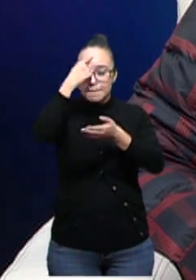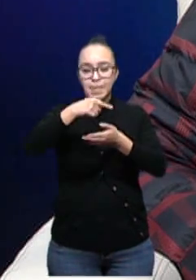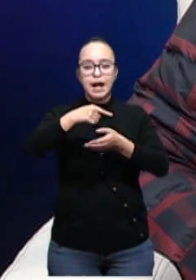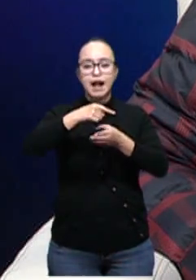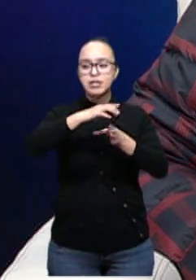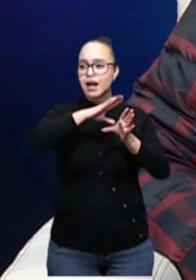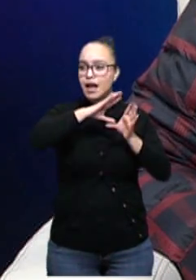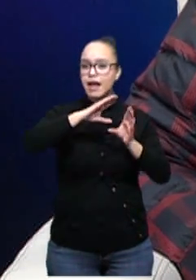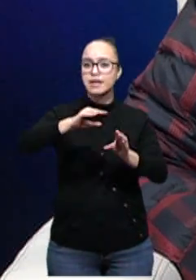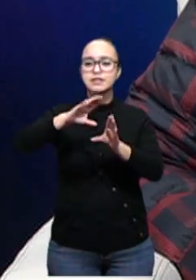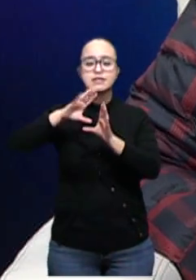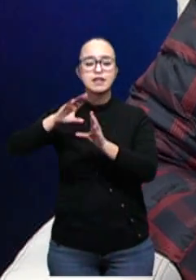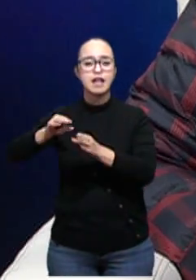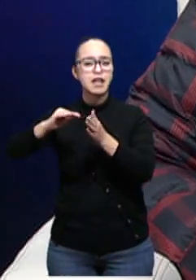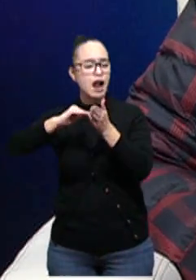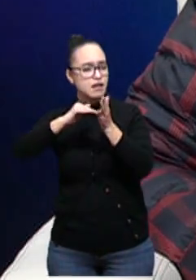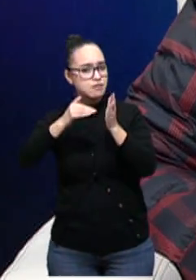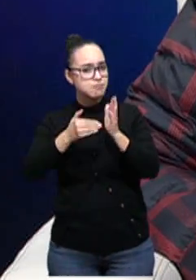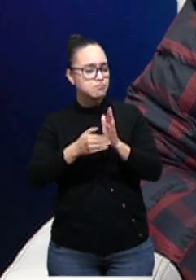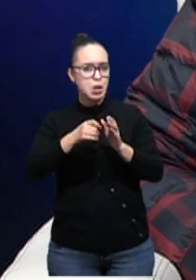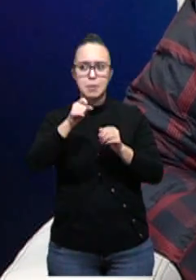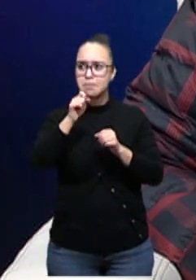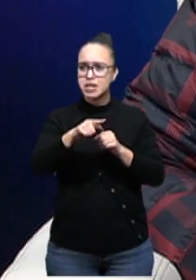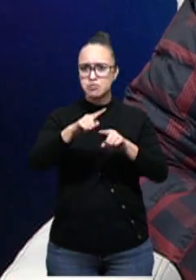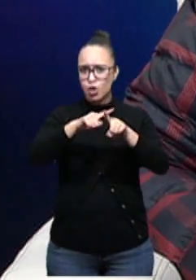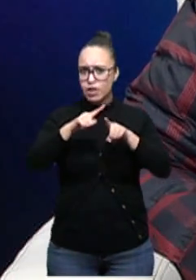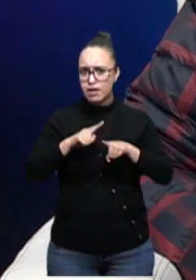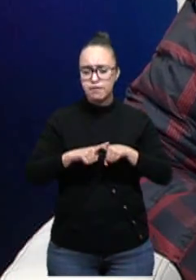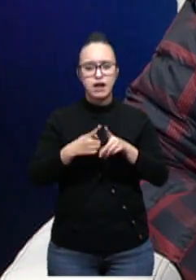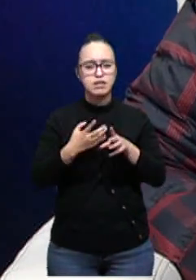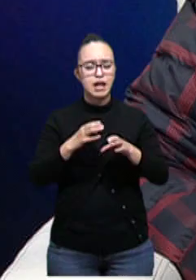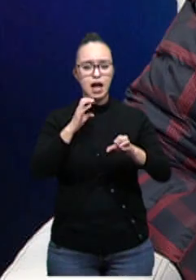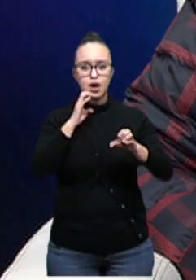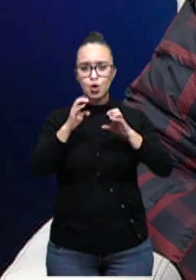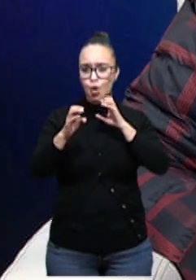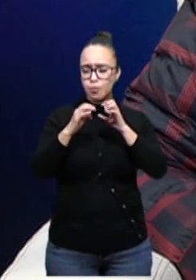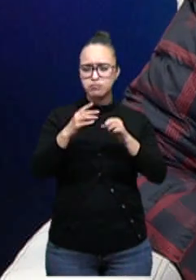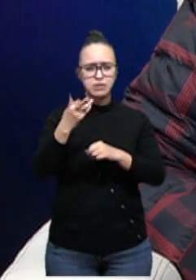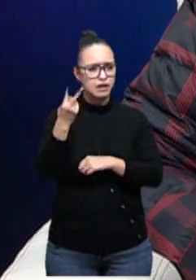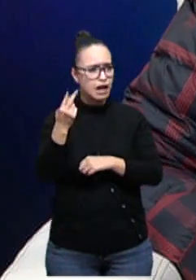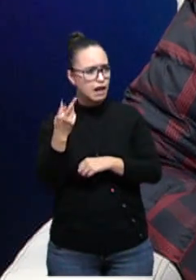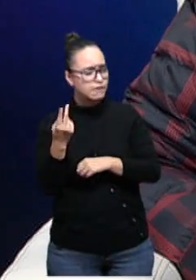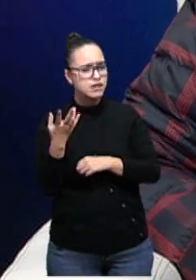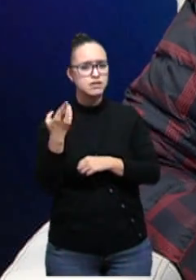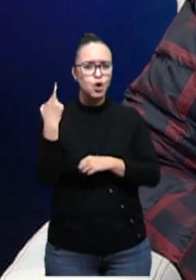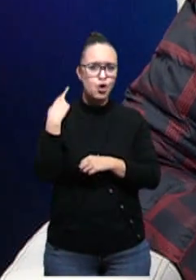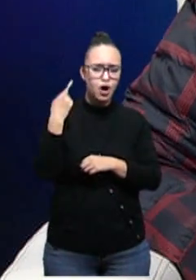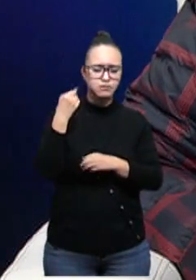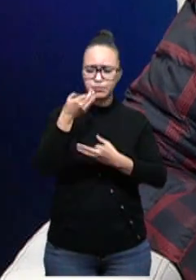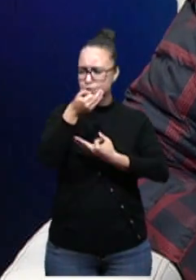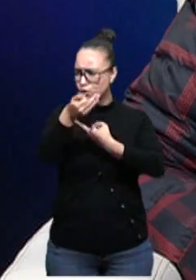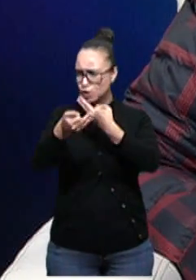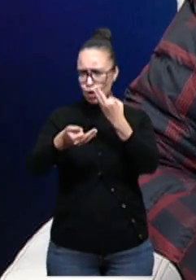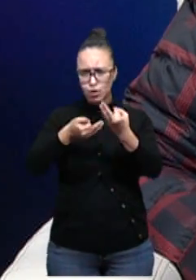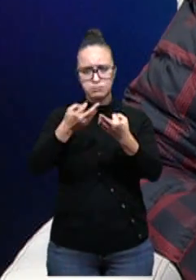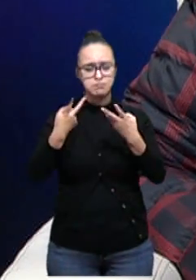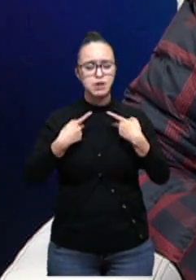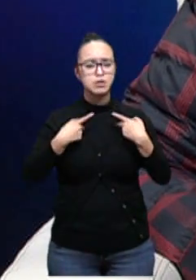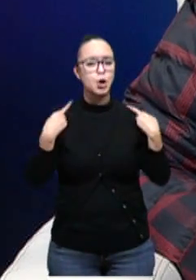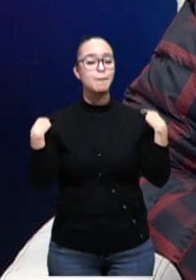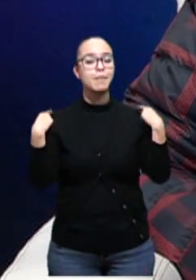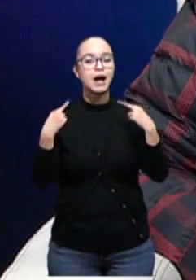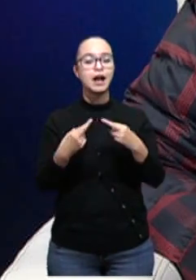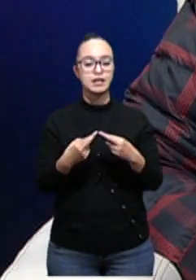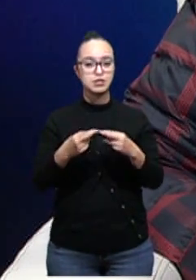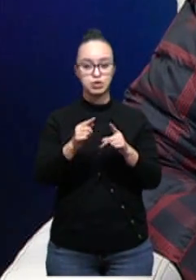lo estuvimos haciendo a través de los mismos medios de comunicación y se los hicimos llegar a todos los trabajadores del país, obviamente de